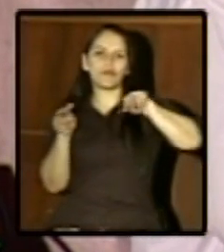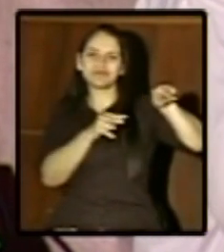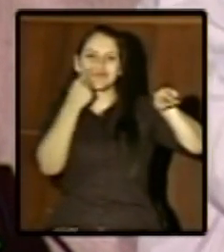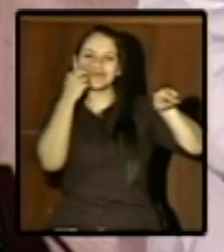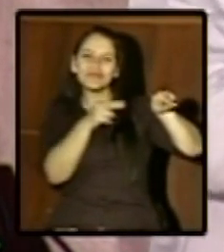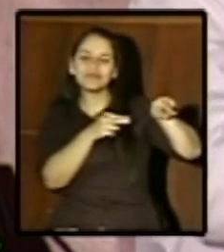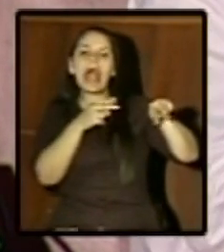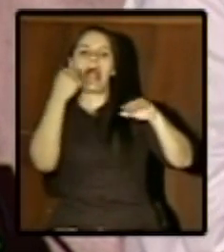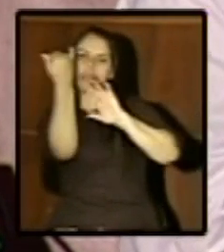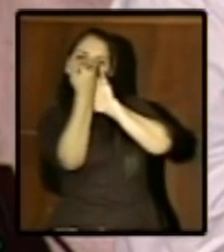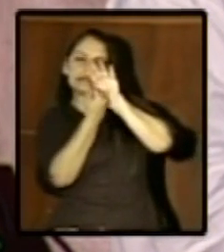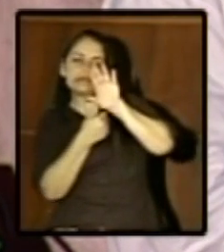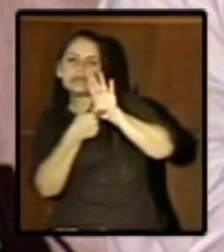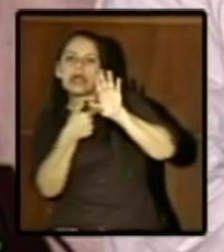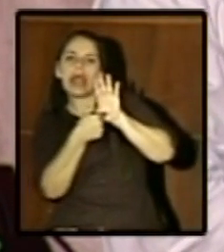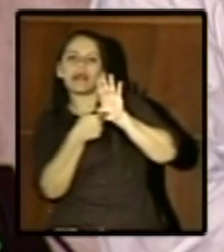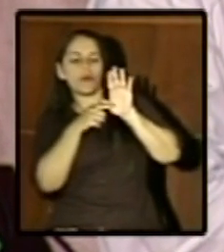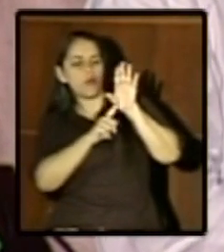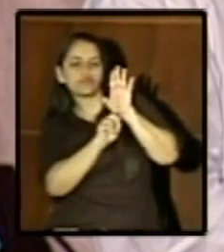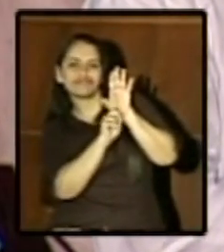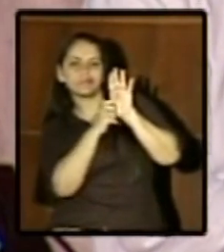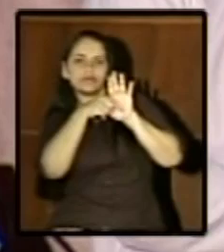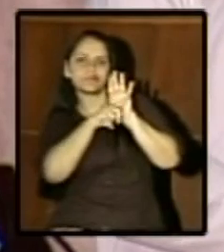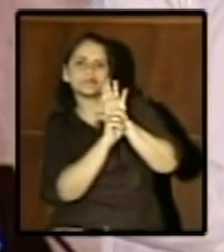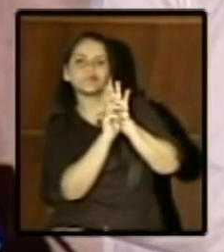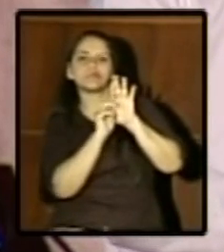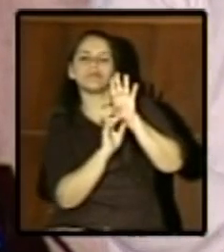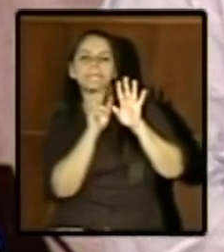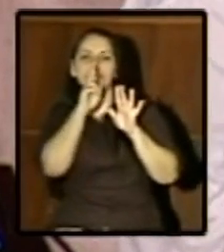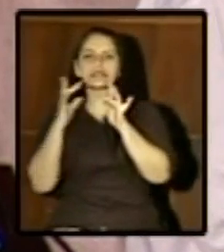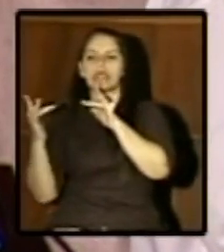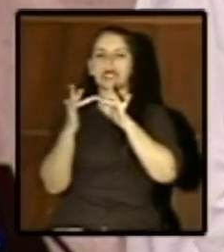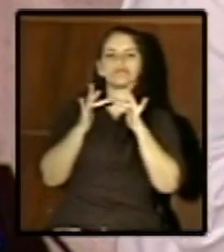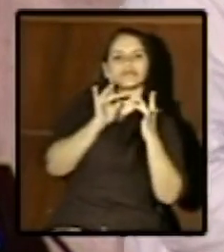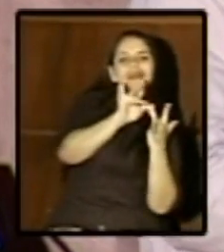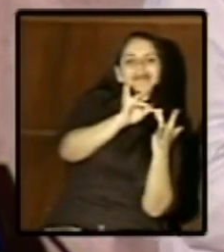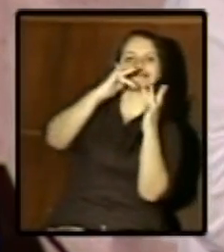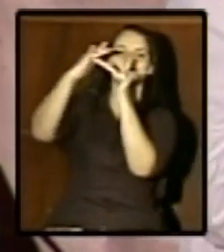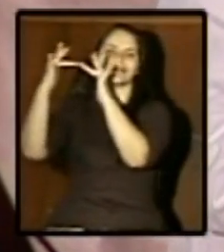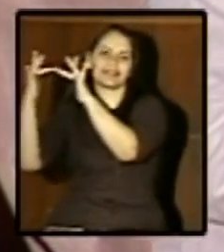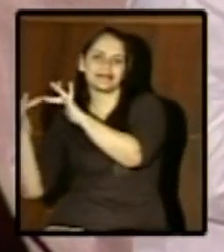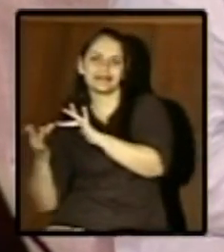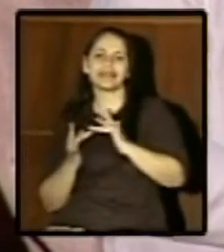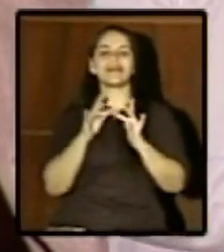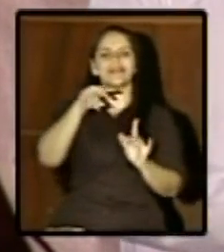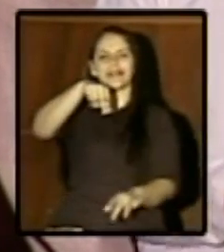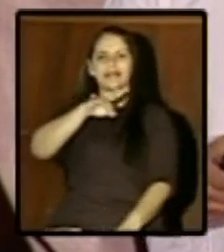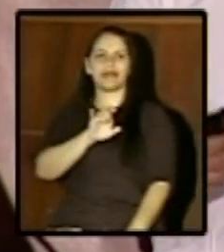tentáculos se conecta con otra y va transmitiendo esa información y esa información la pasa a través de los neurotransmisores.